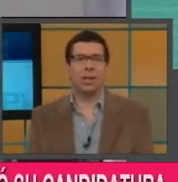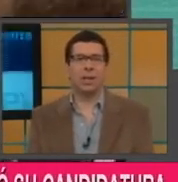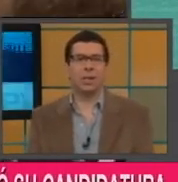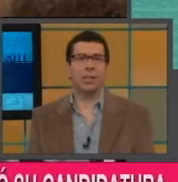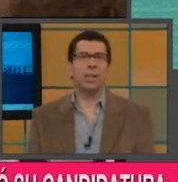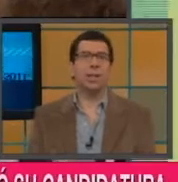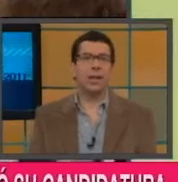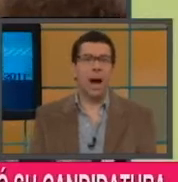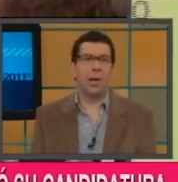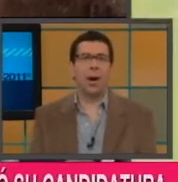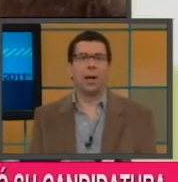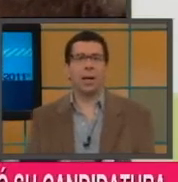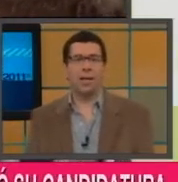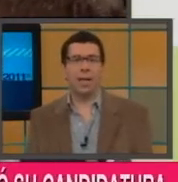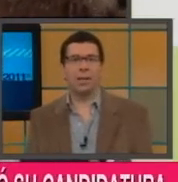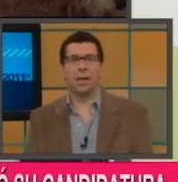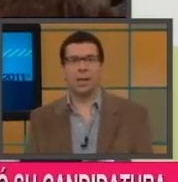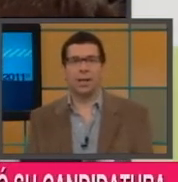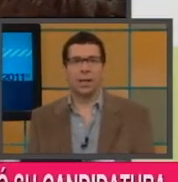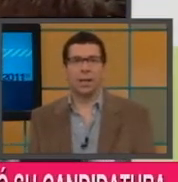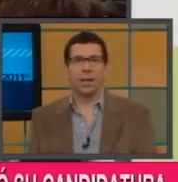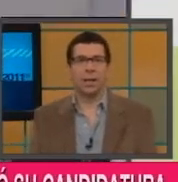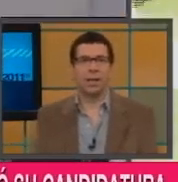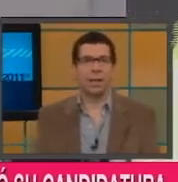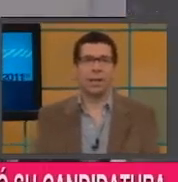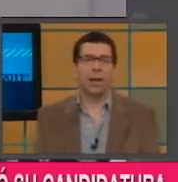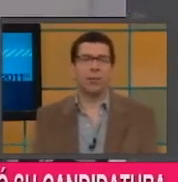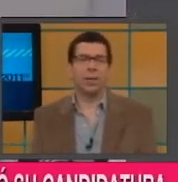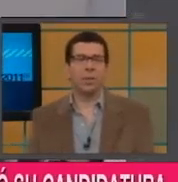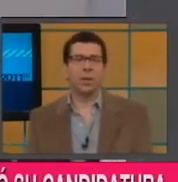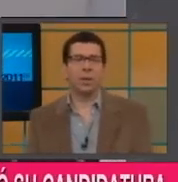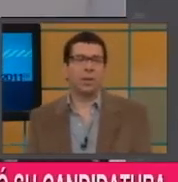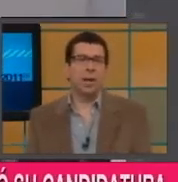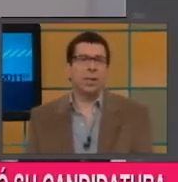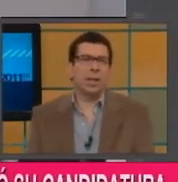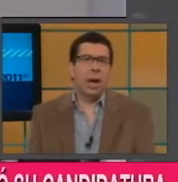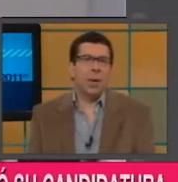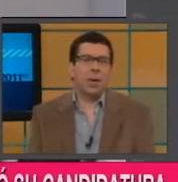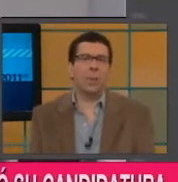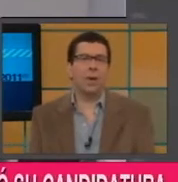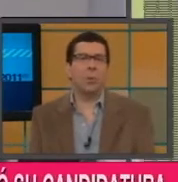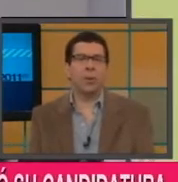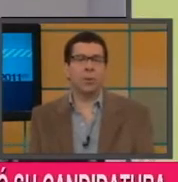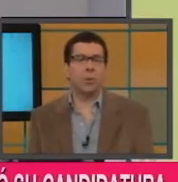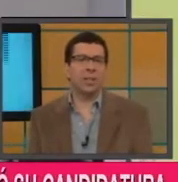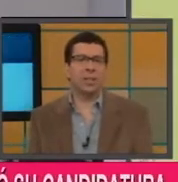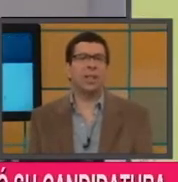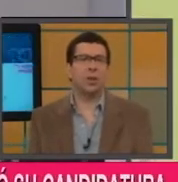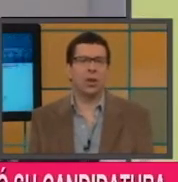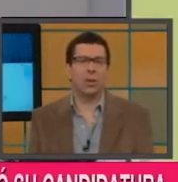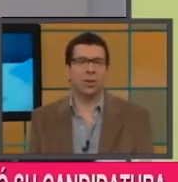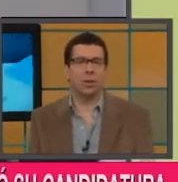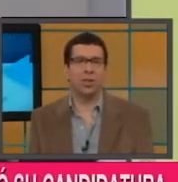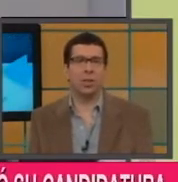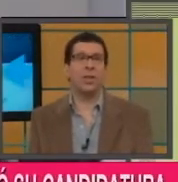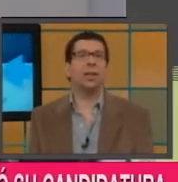Cristina Fernández de Kirchner lideraba la alianza que integra el Frente para la Victoria y que había que esperar el momento. Y me parece que esto es